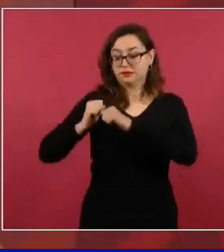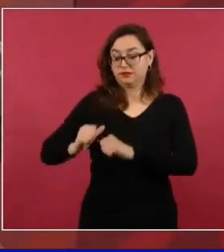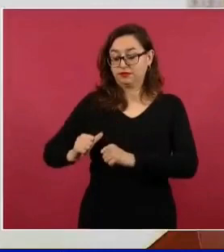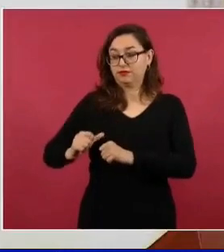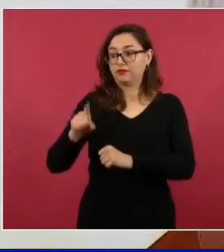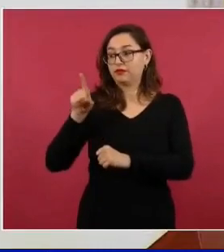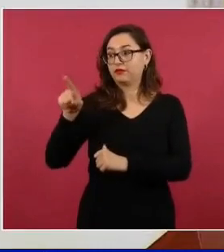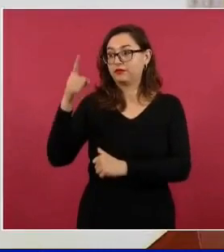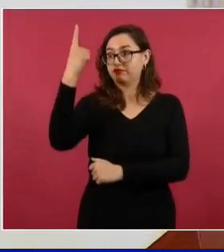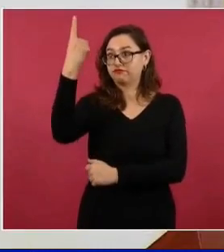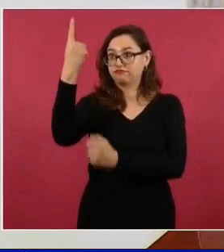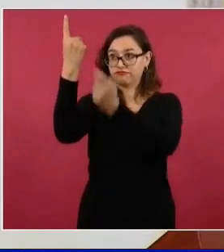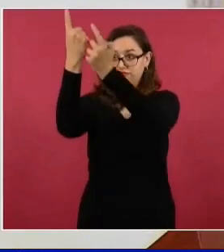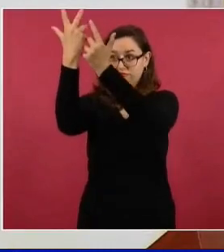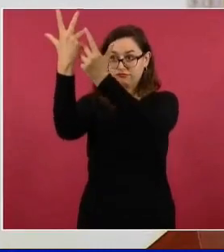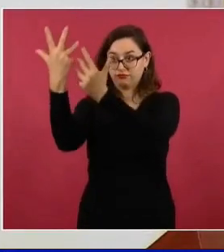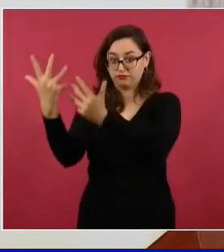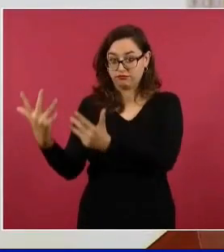piramidal.